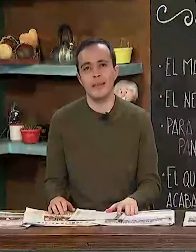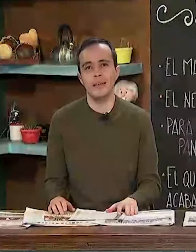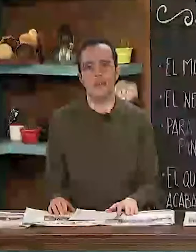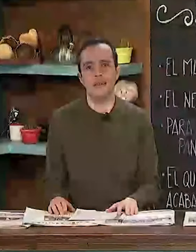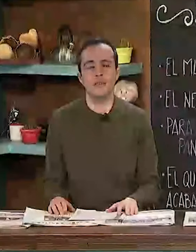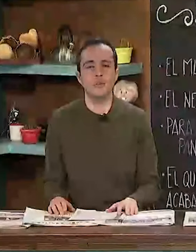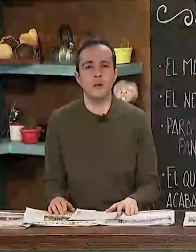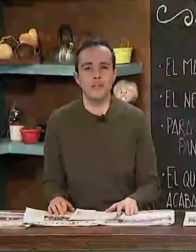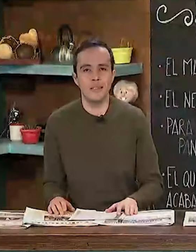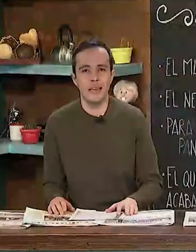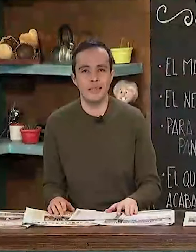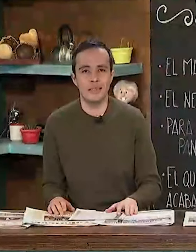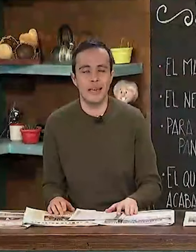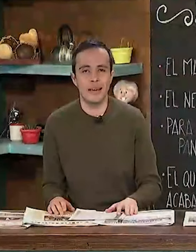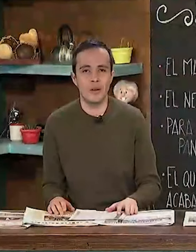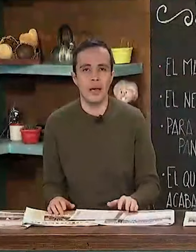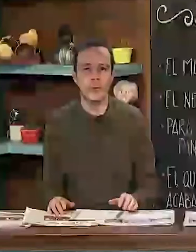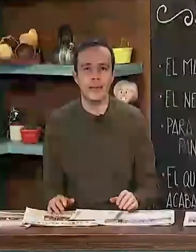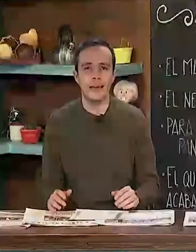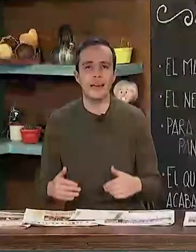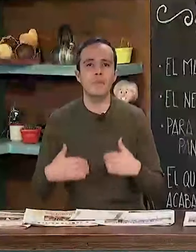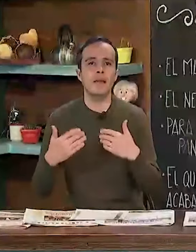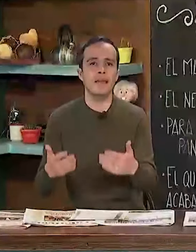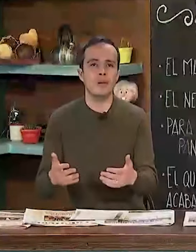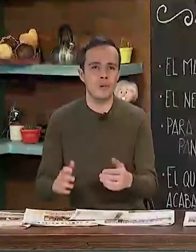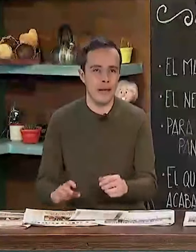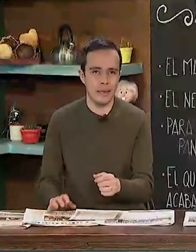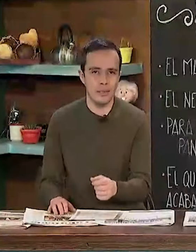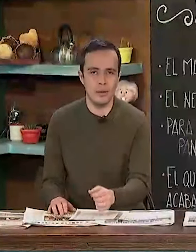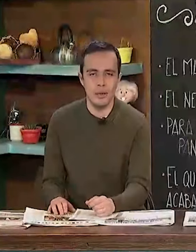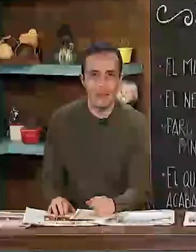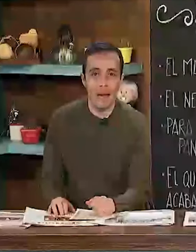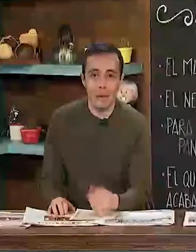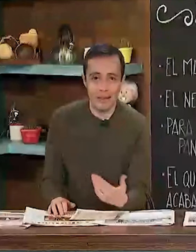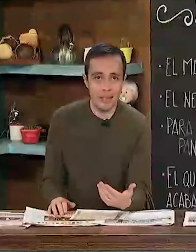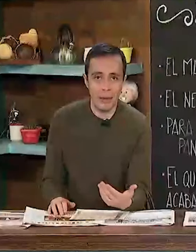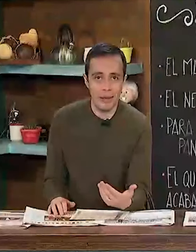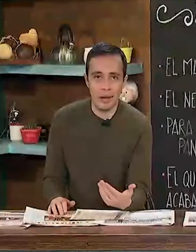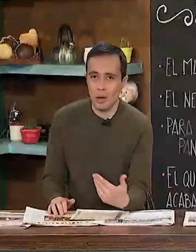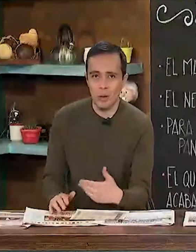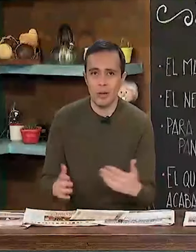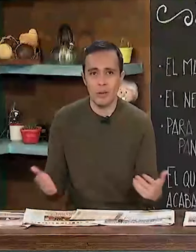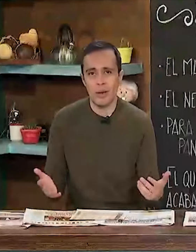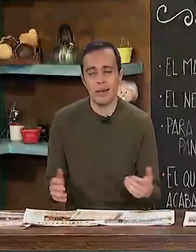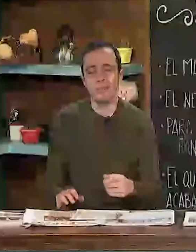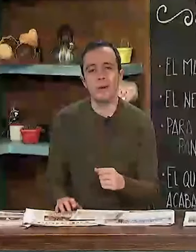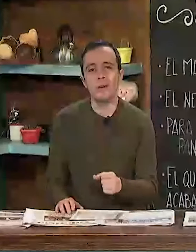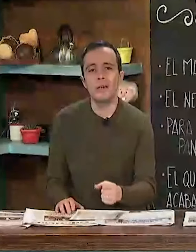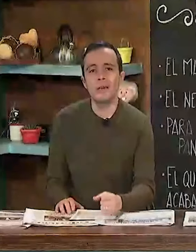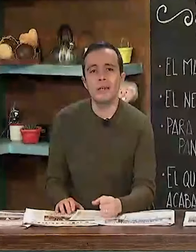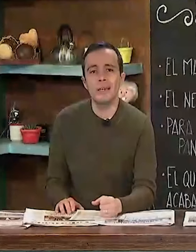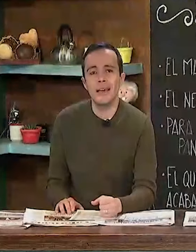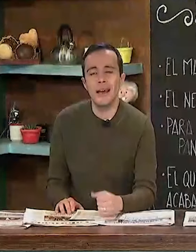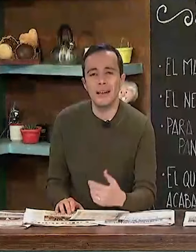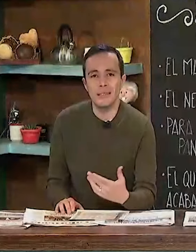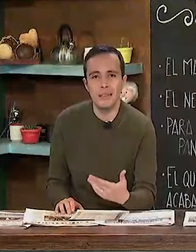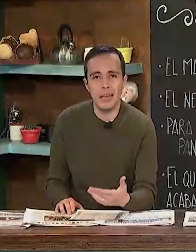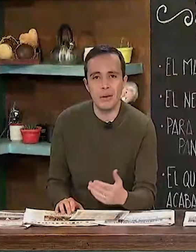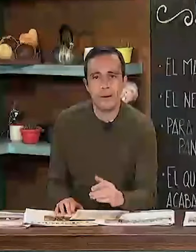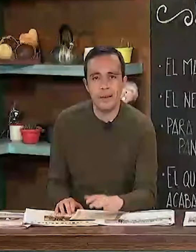supuestamente estos policías de Guerrero habían repelido una agresión ahora se sabe que no hubo ninguna una agresión y